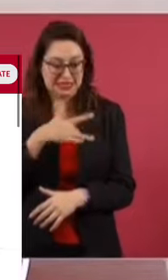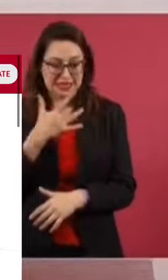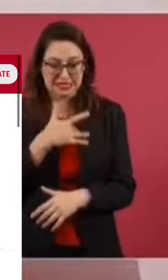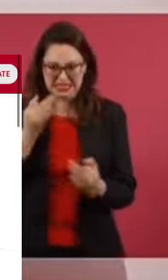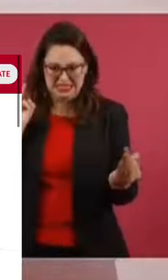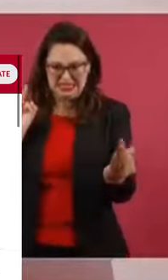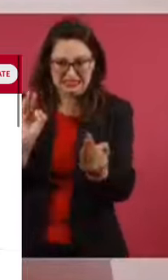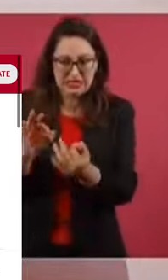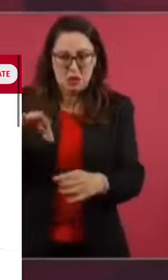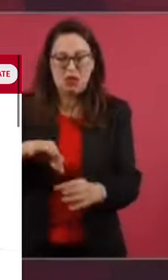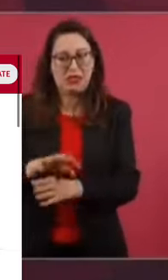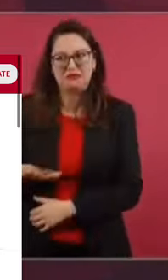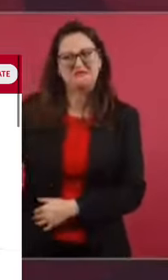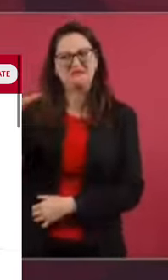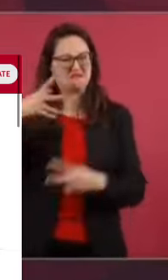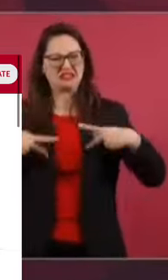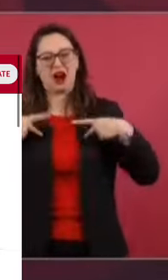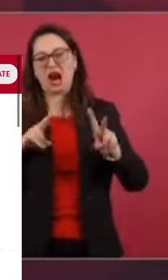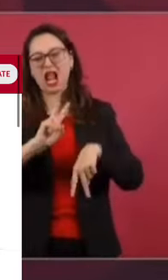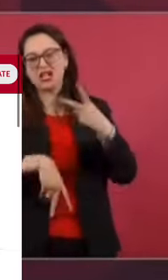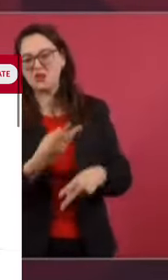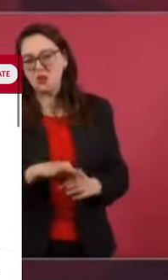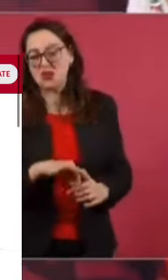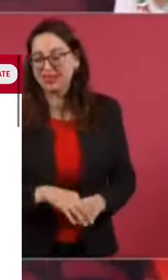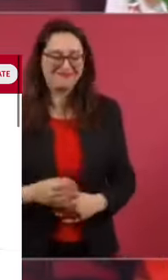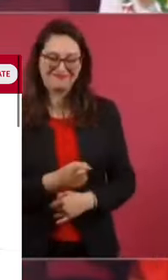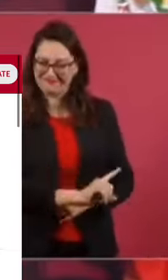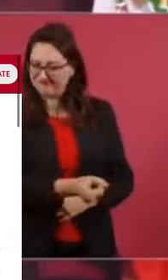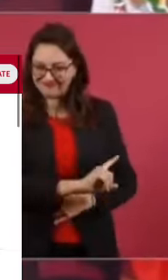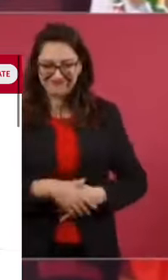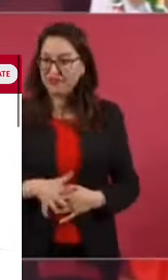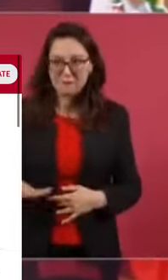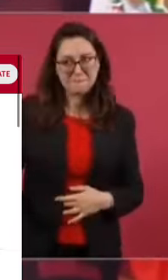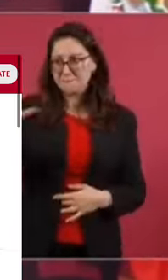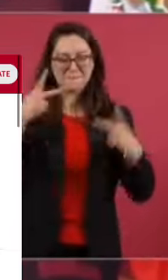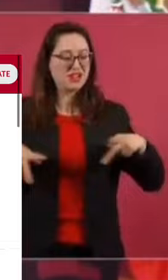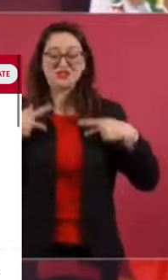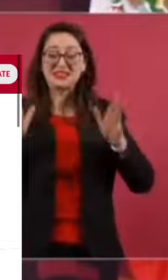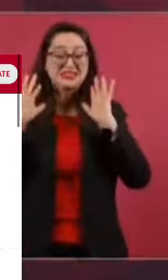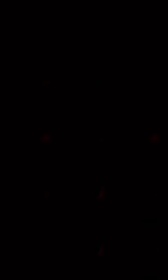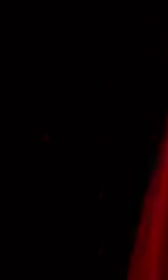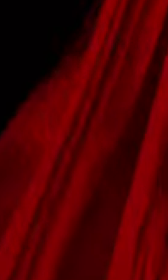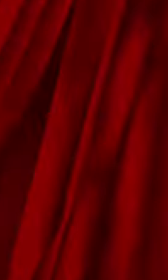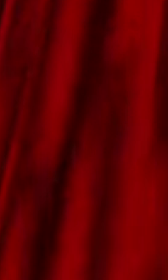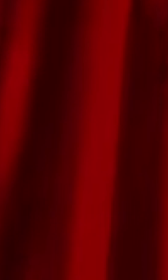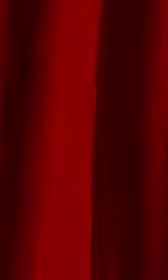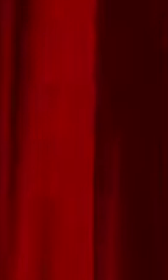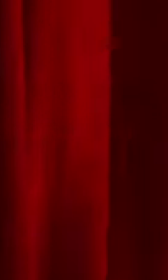se enrarezca el ambiente político. Pues les cuesta mucho trabajo. Porque la gente está con nosotros.